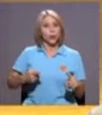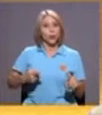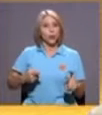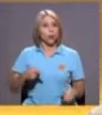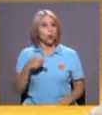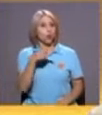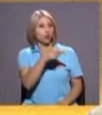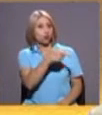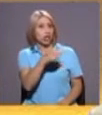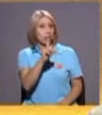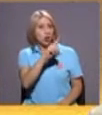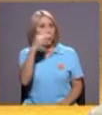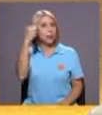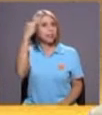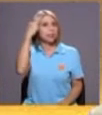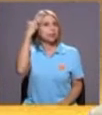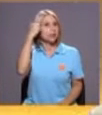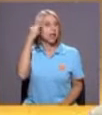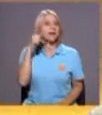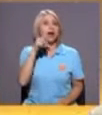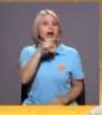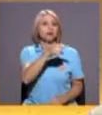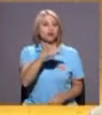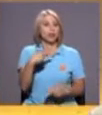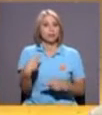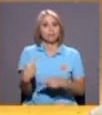usted no se pensaba sentado en